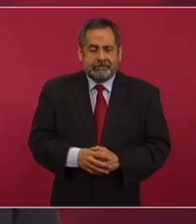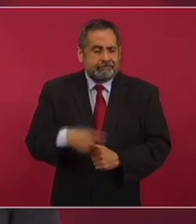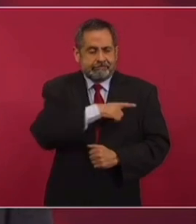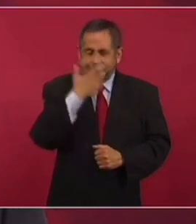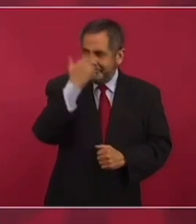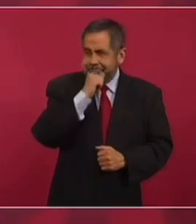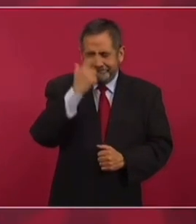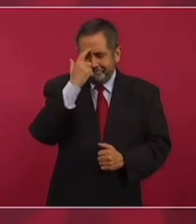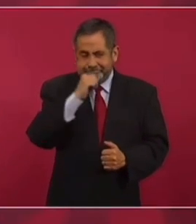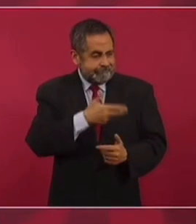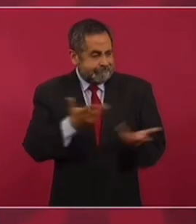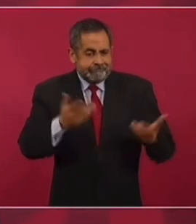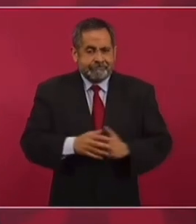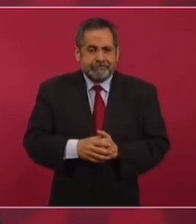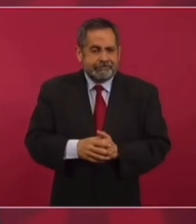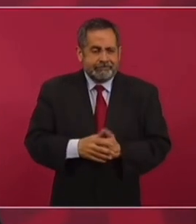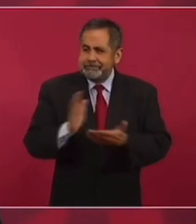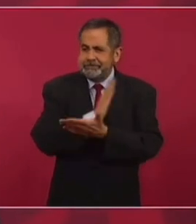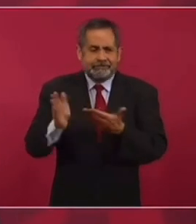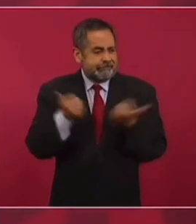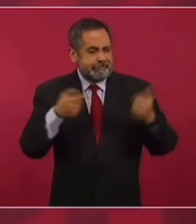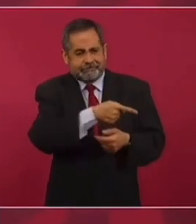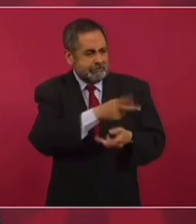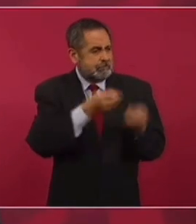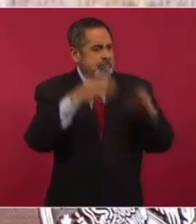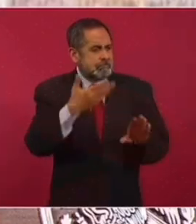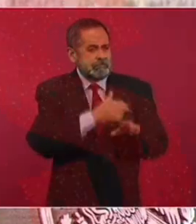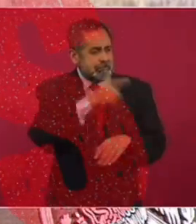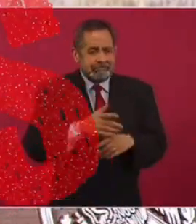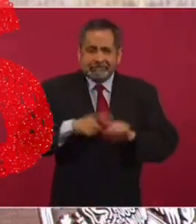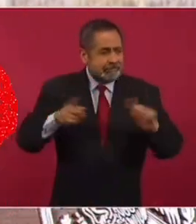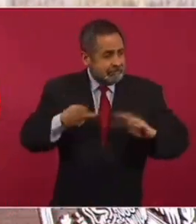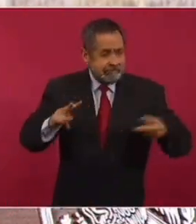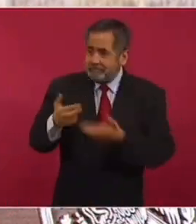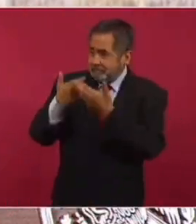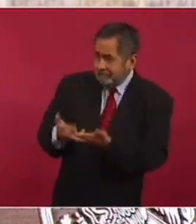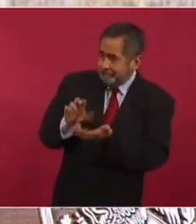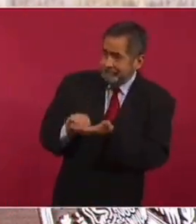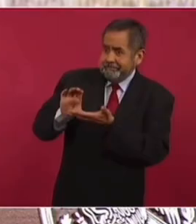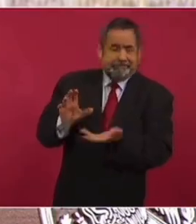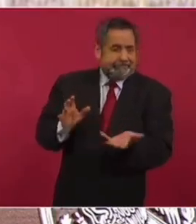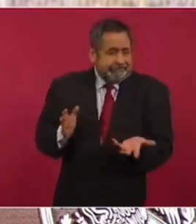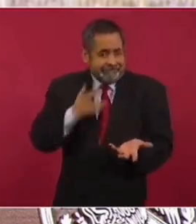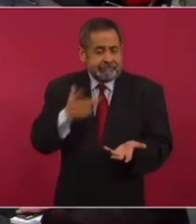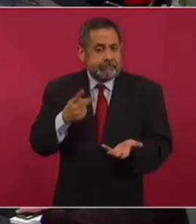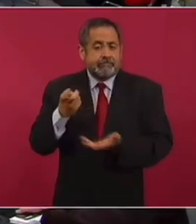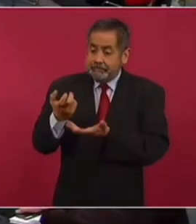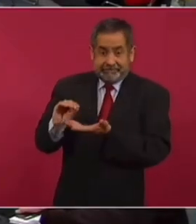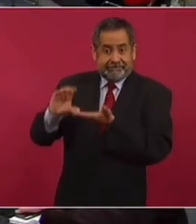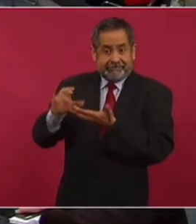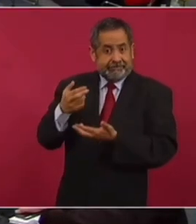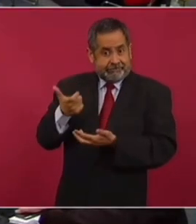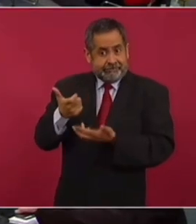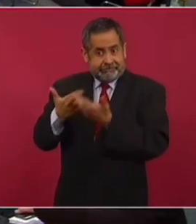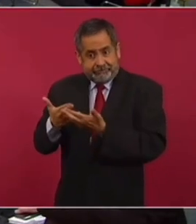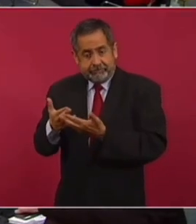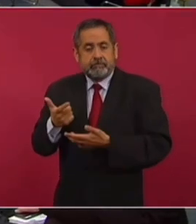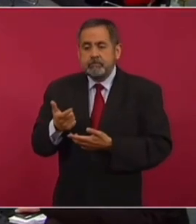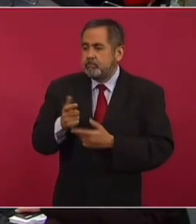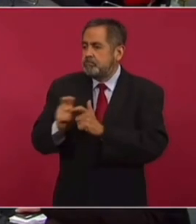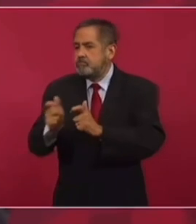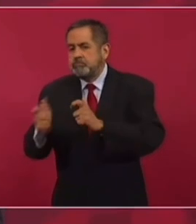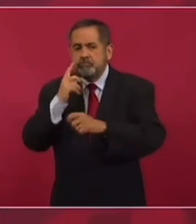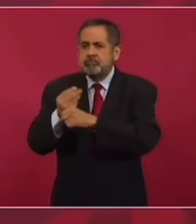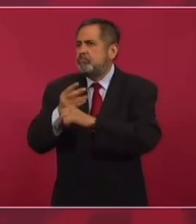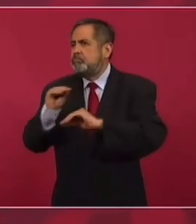Es irracional. No tiene que ver con lo económico. No se les afectó, al contrario. Porque ese dinero pues se